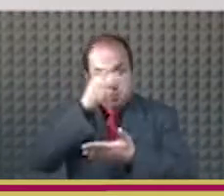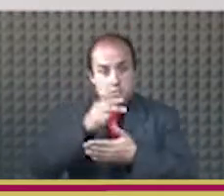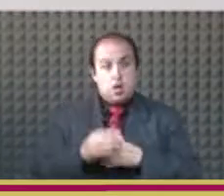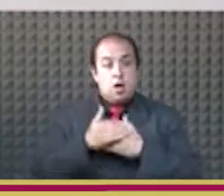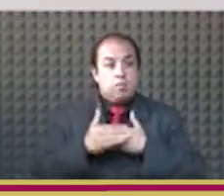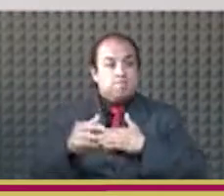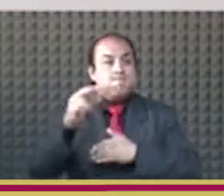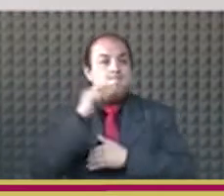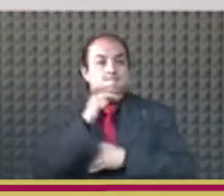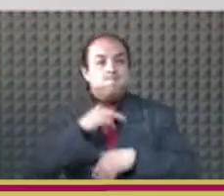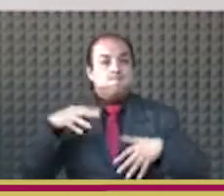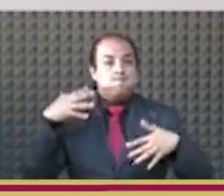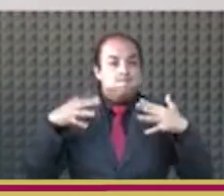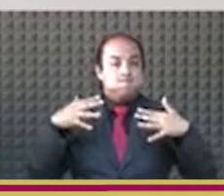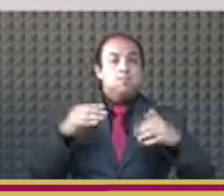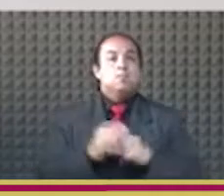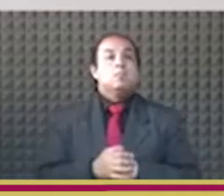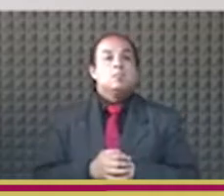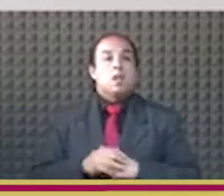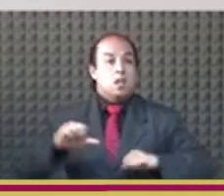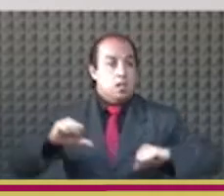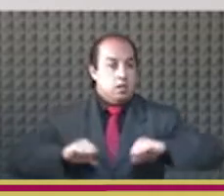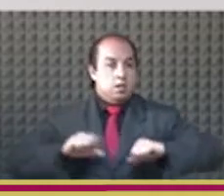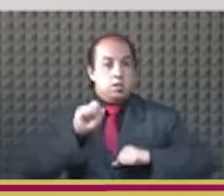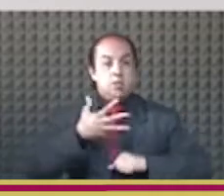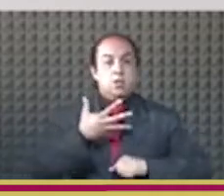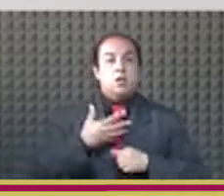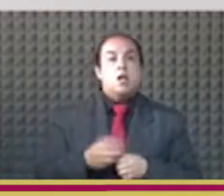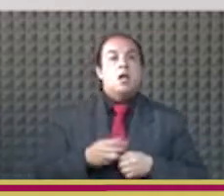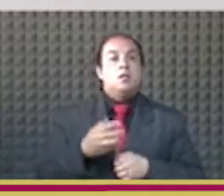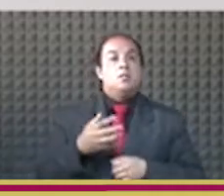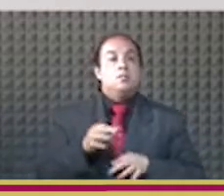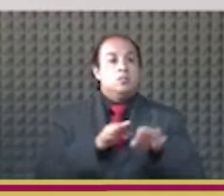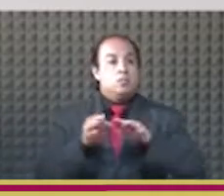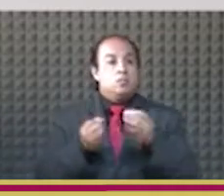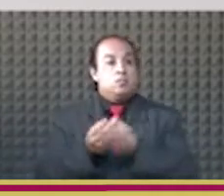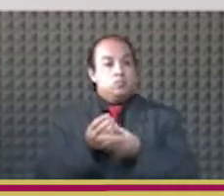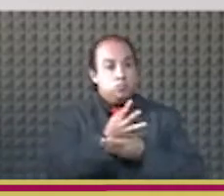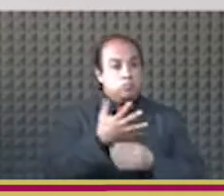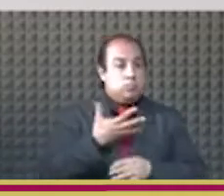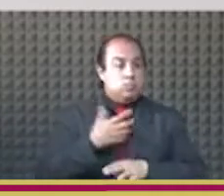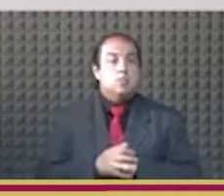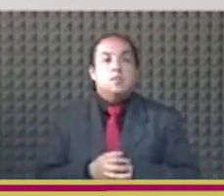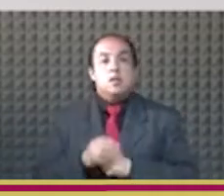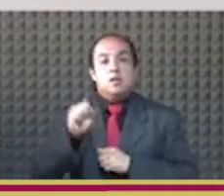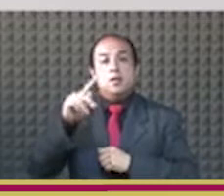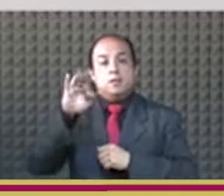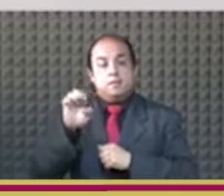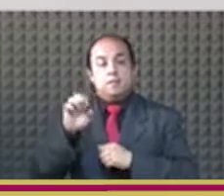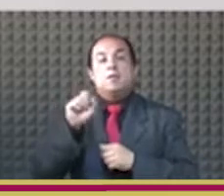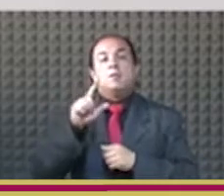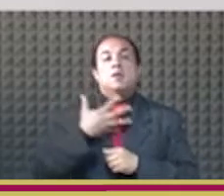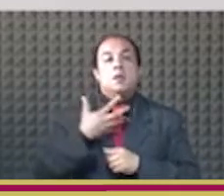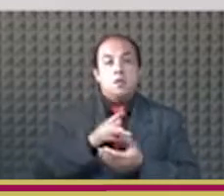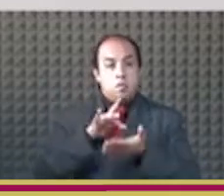acelere su dinamismo. Como contribución a la generación de empleo, desde la STIFE y con el apoyo, por supuesto, de la Secretaría de Trabajo